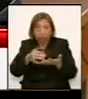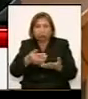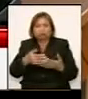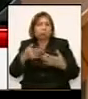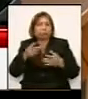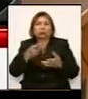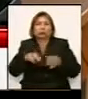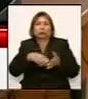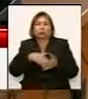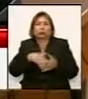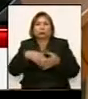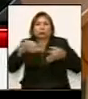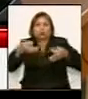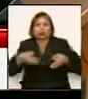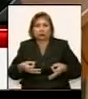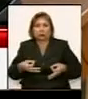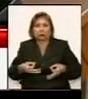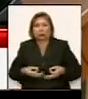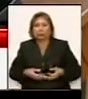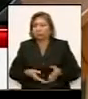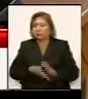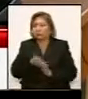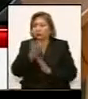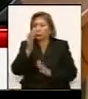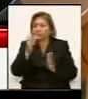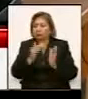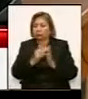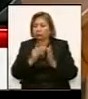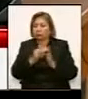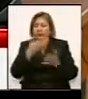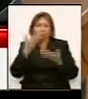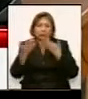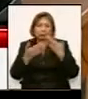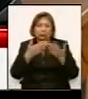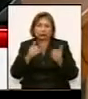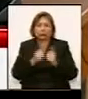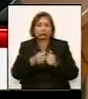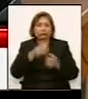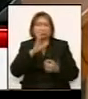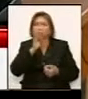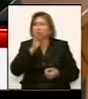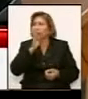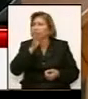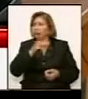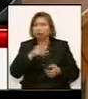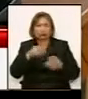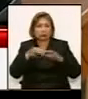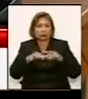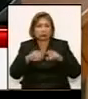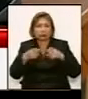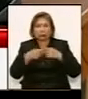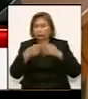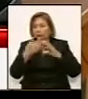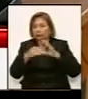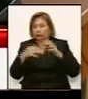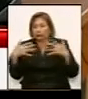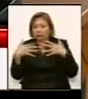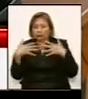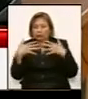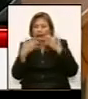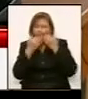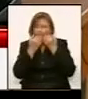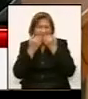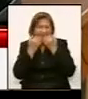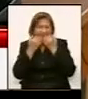al momento de poder salir a la calle de comentar de seguir publicando cosas en internet y mucho miedo porque